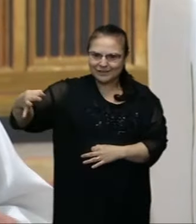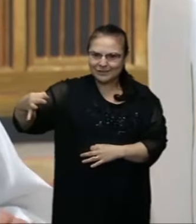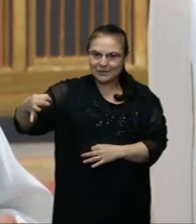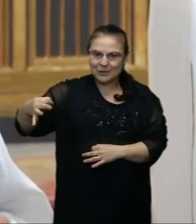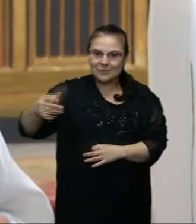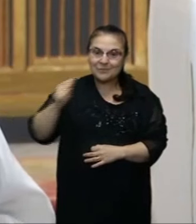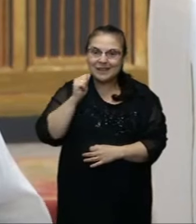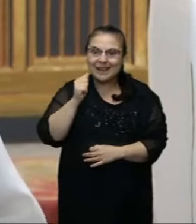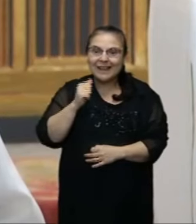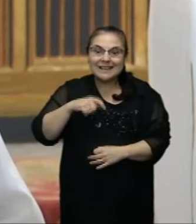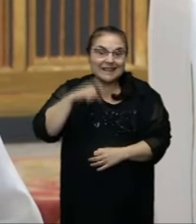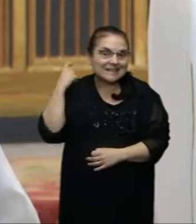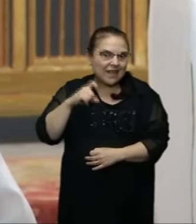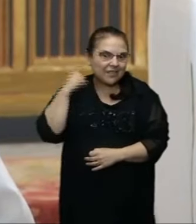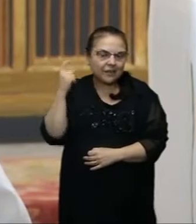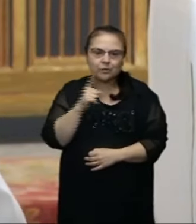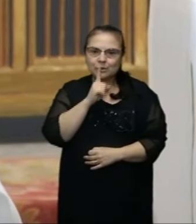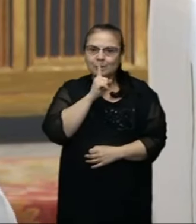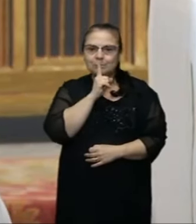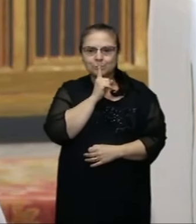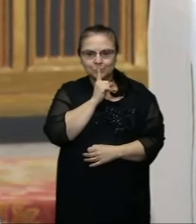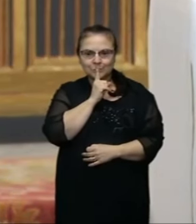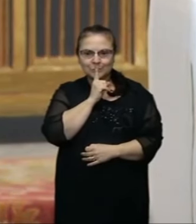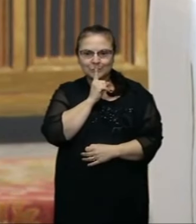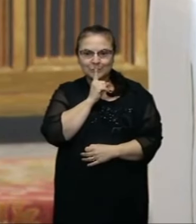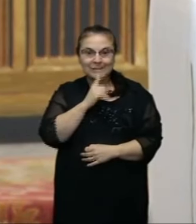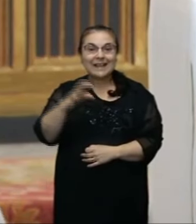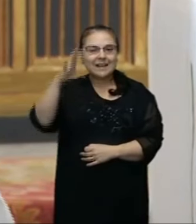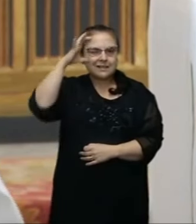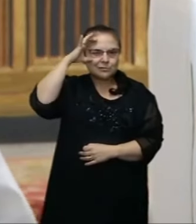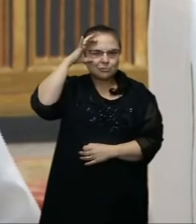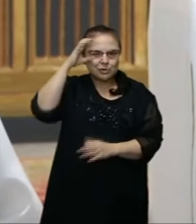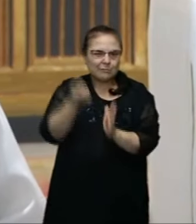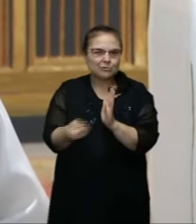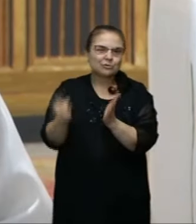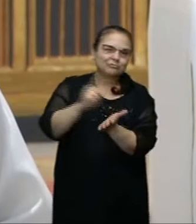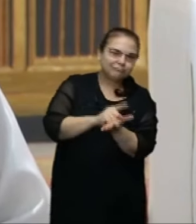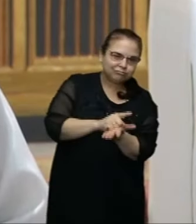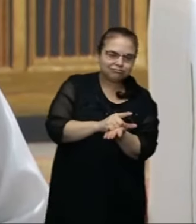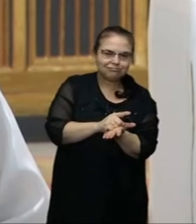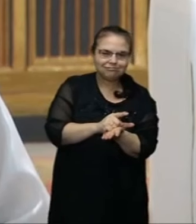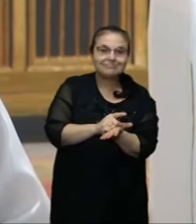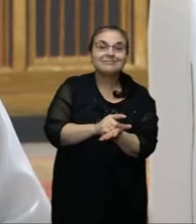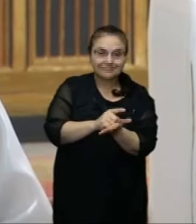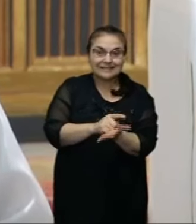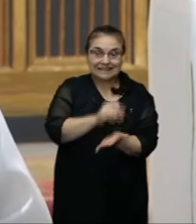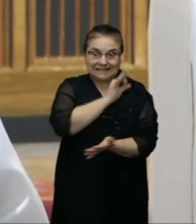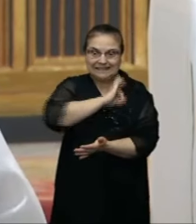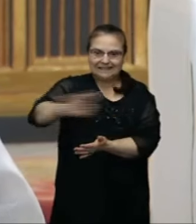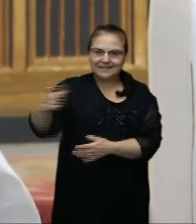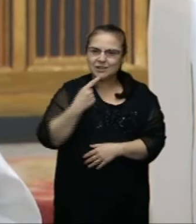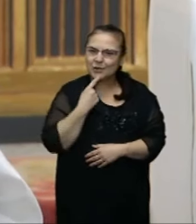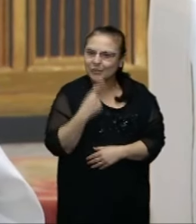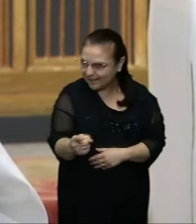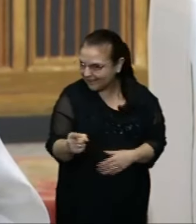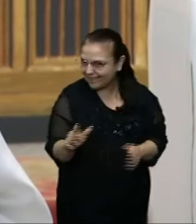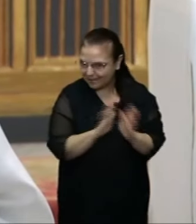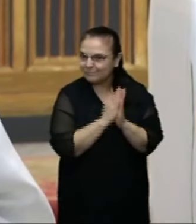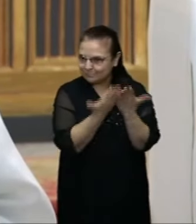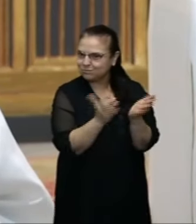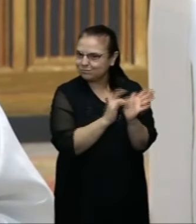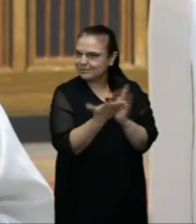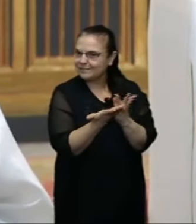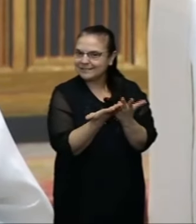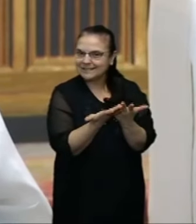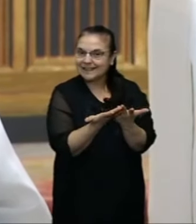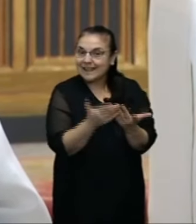y simplemente escuchemos, reescuchemos lo que ha dicho el Señor en el Evangelio. Porque los apóstoles, en un